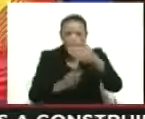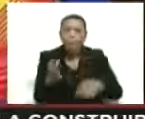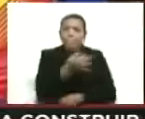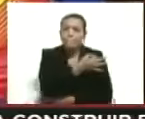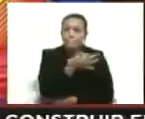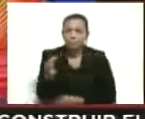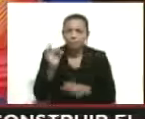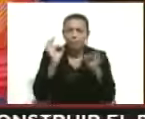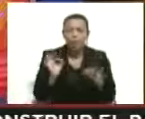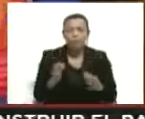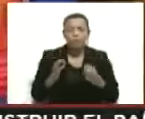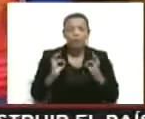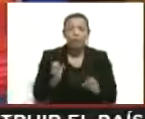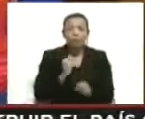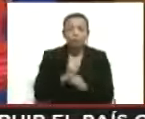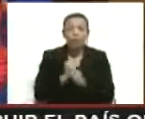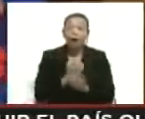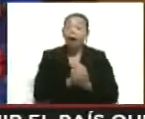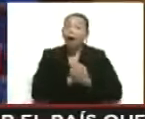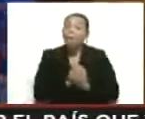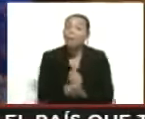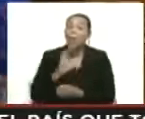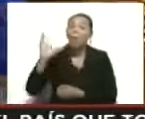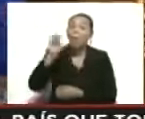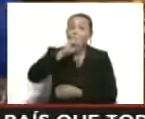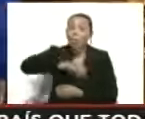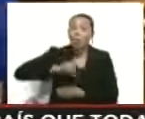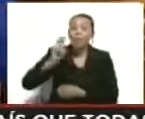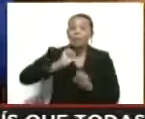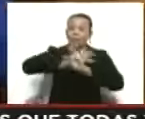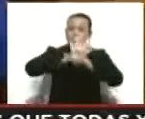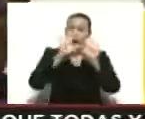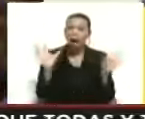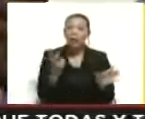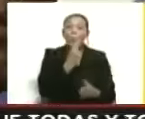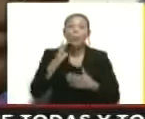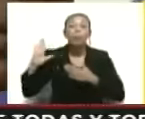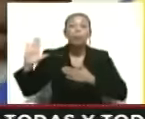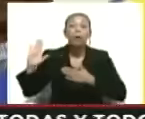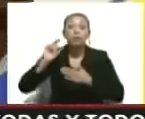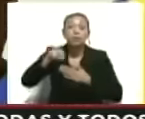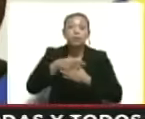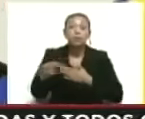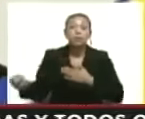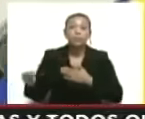eficacia, eficiencia, amor patrio y transparencia. ¿Lo jura?